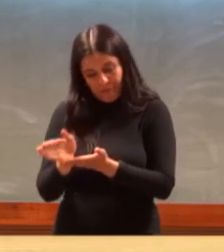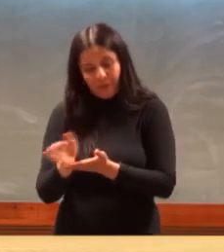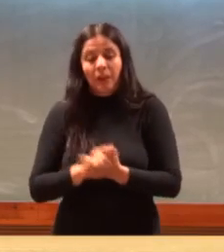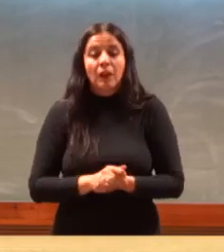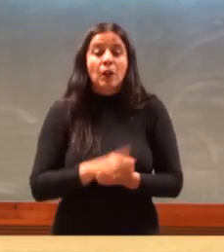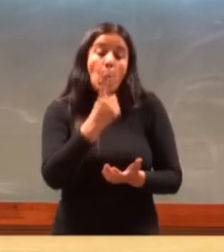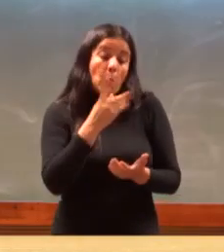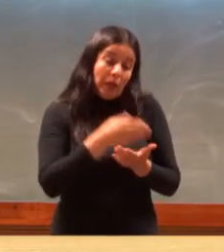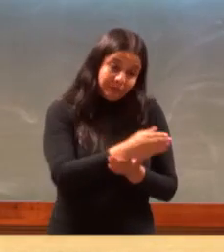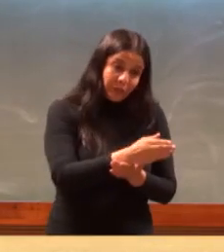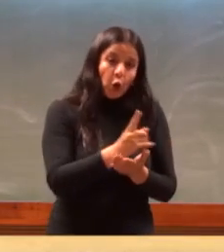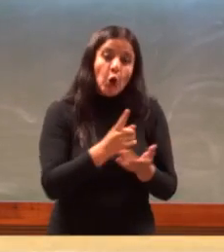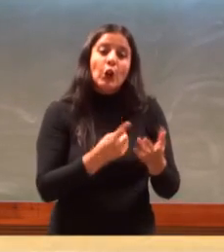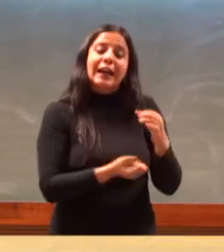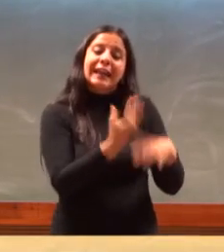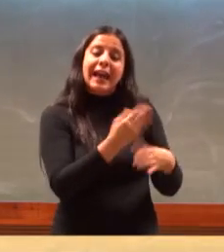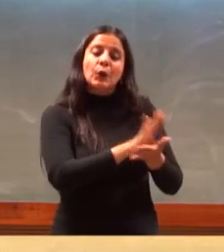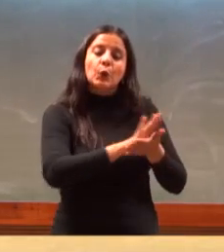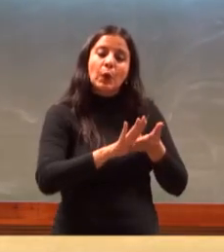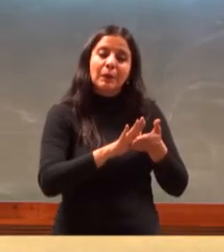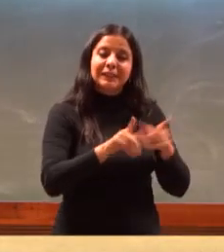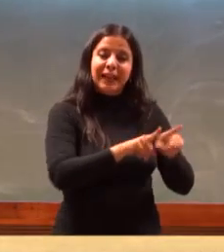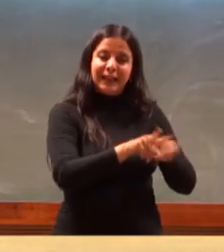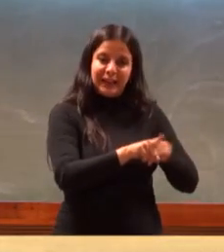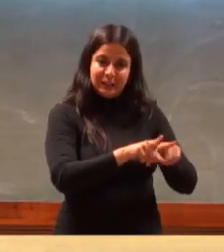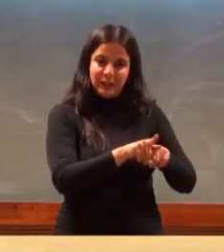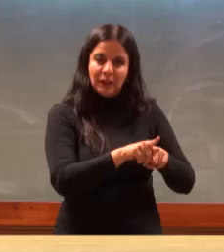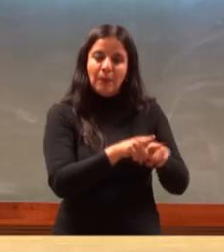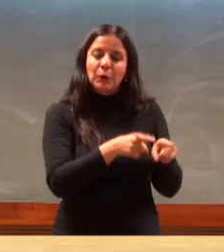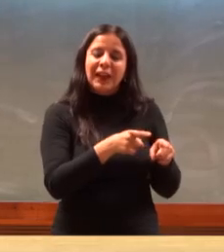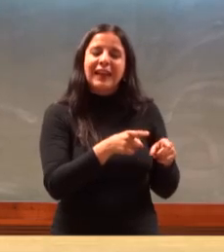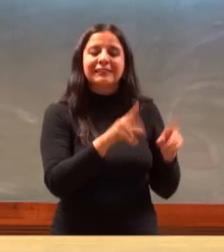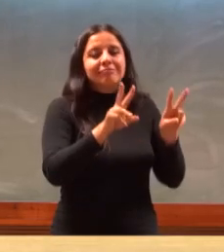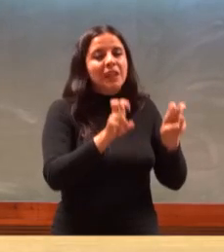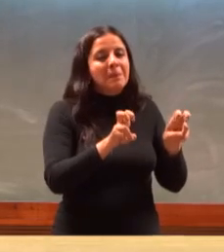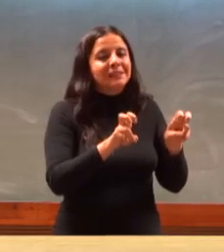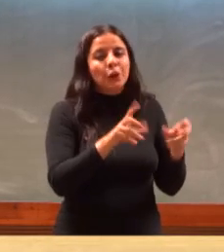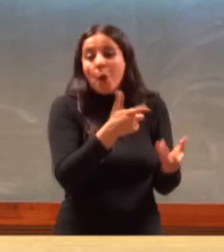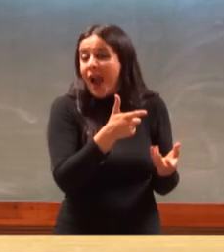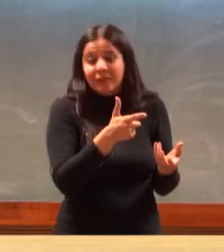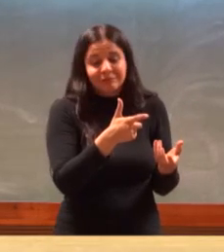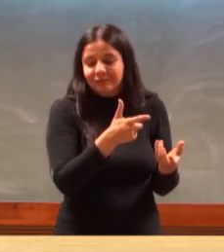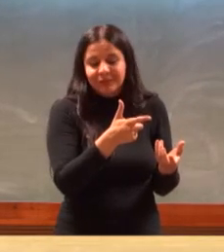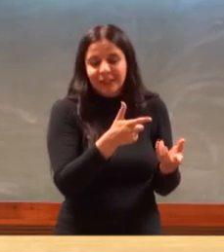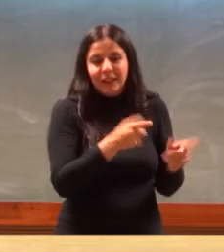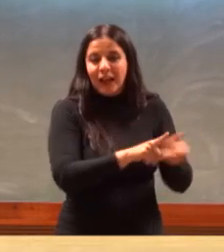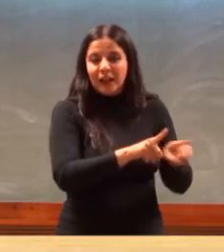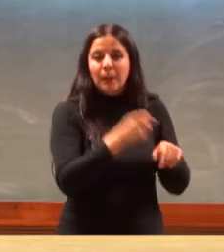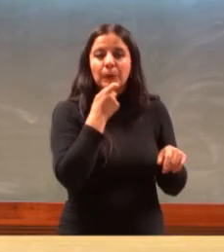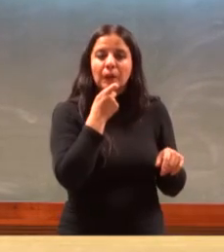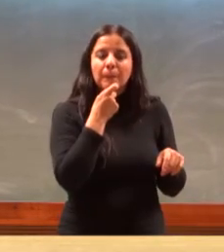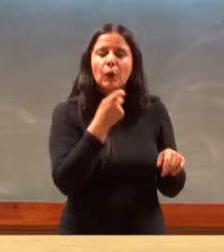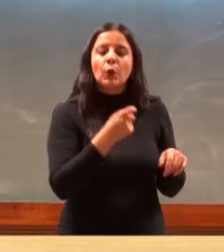creación de nuevas carreras sobre todo en áreas de vacancia por un lado ya hemos hemos avanzado en la creación de una tecnicatura universitar en